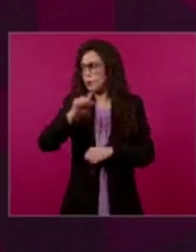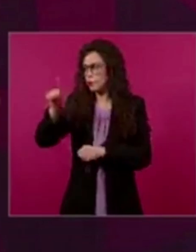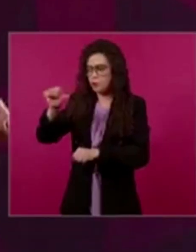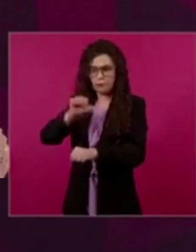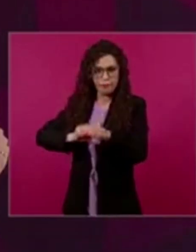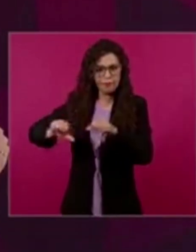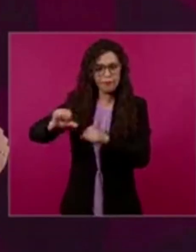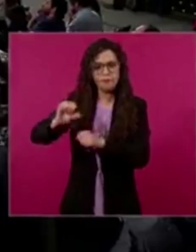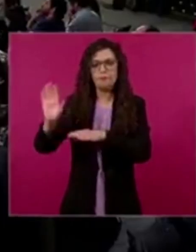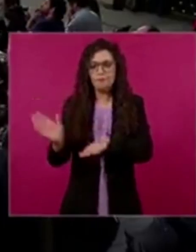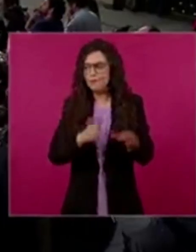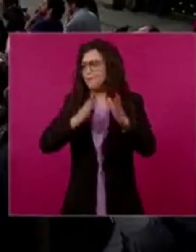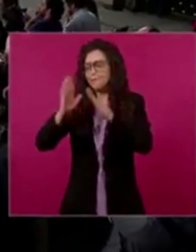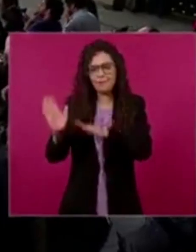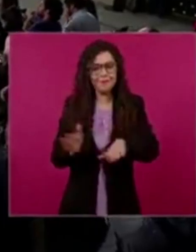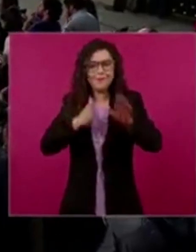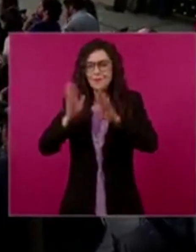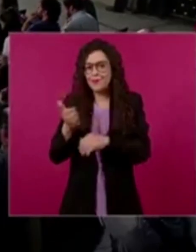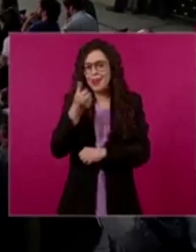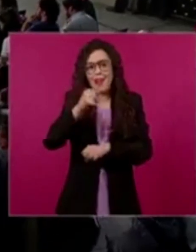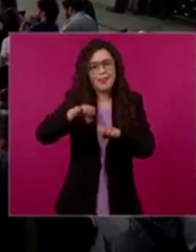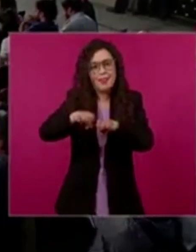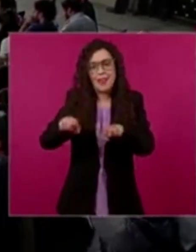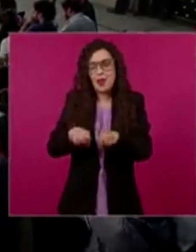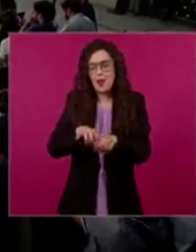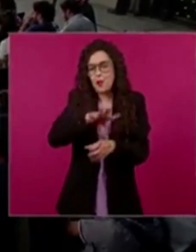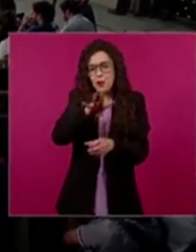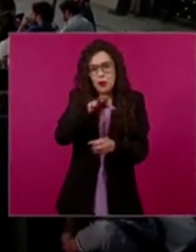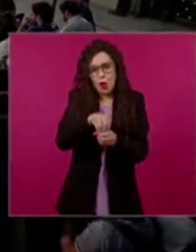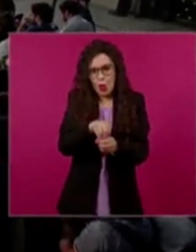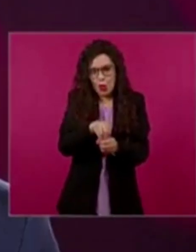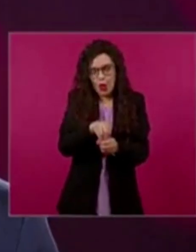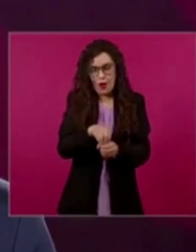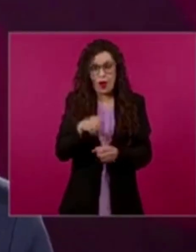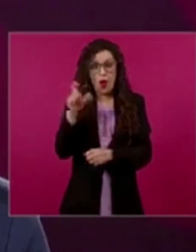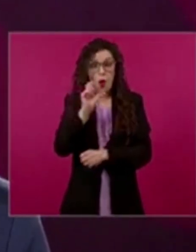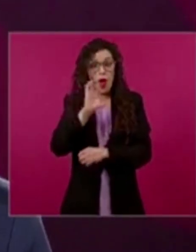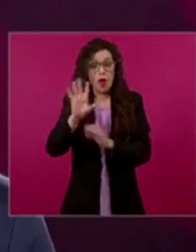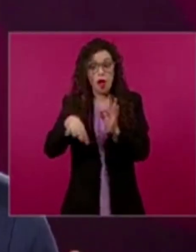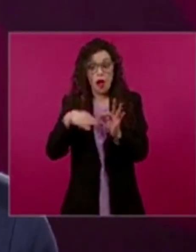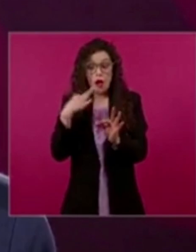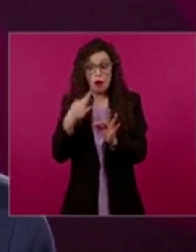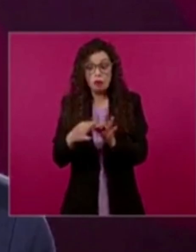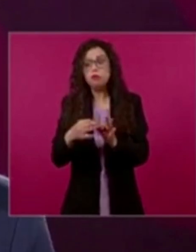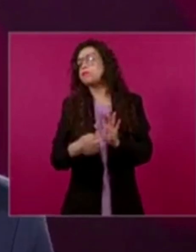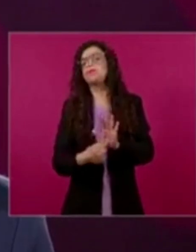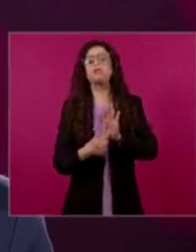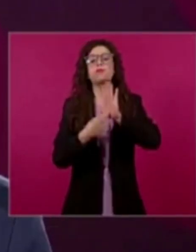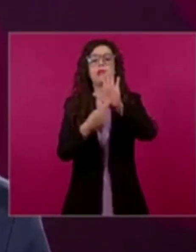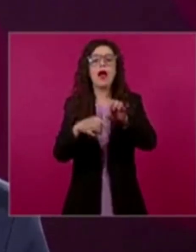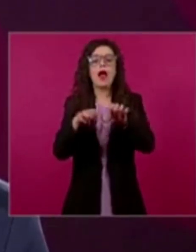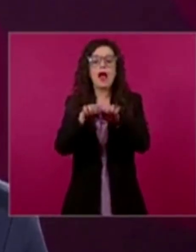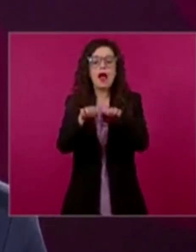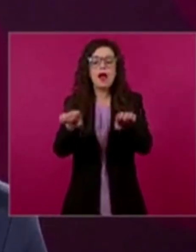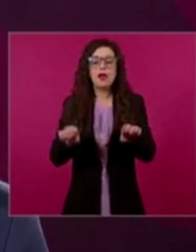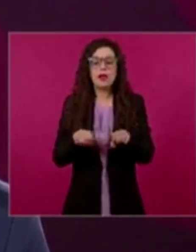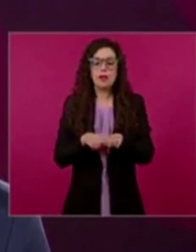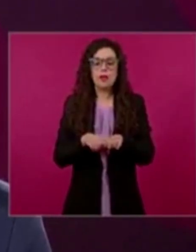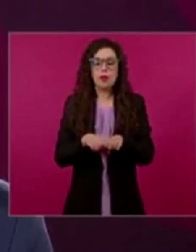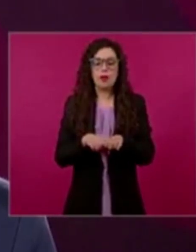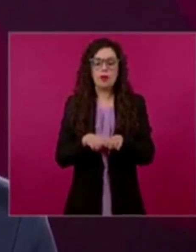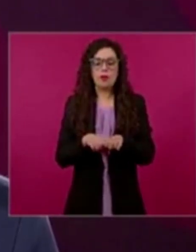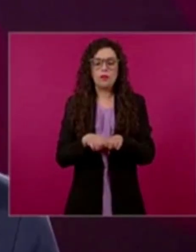estipula Un aumento a la pensión de los maestros también se tiene plada una reforma que eleve a Rango